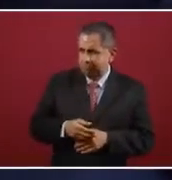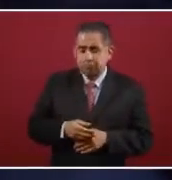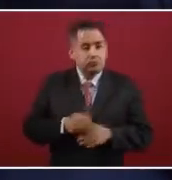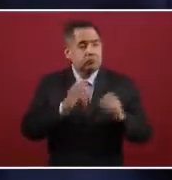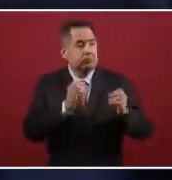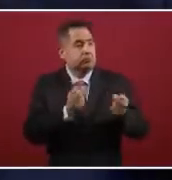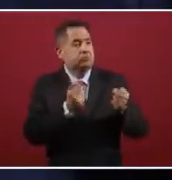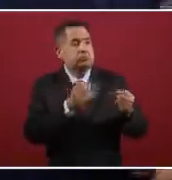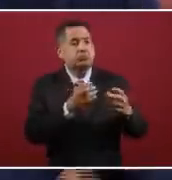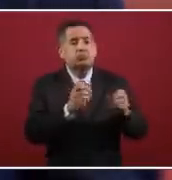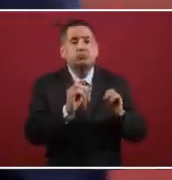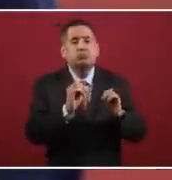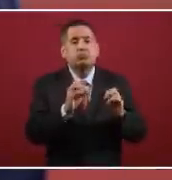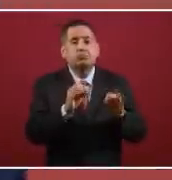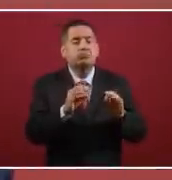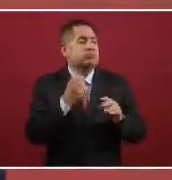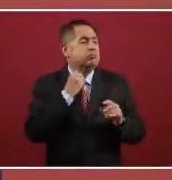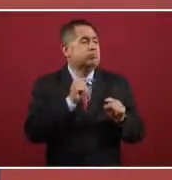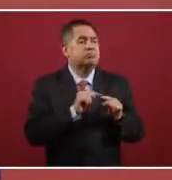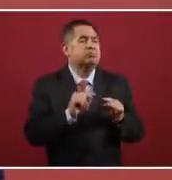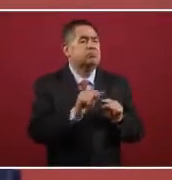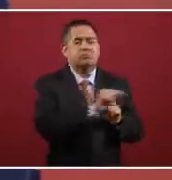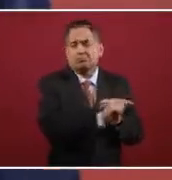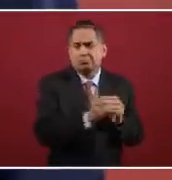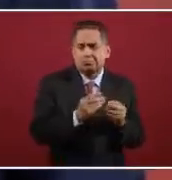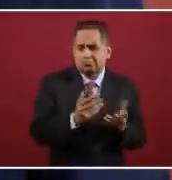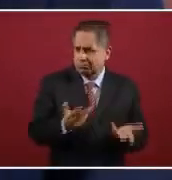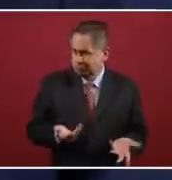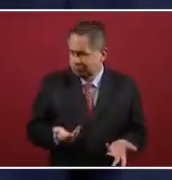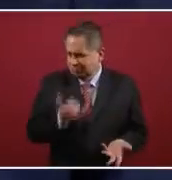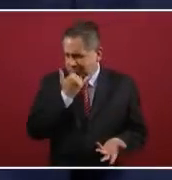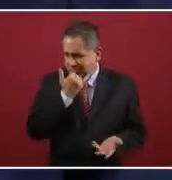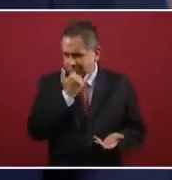despachos, porque